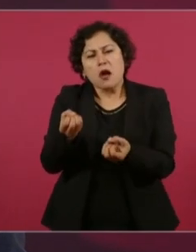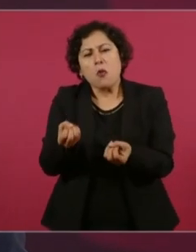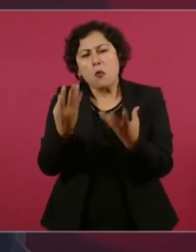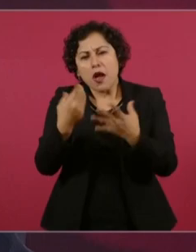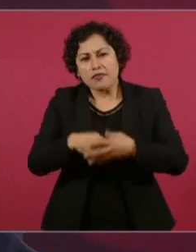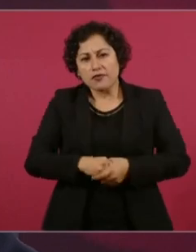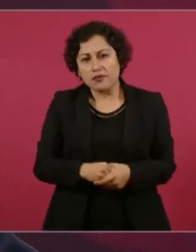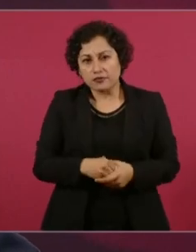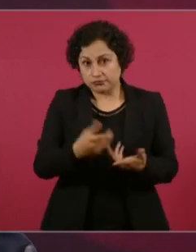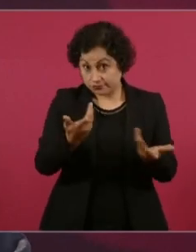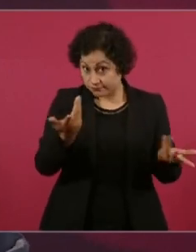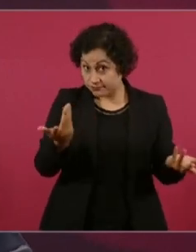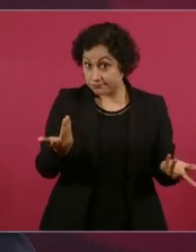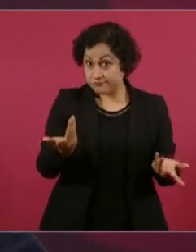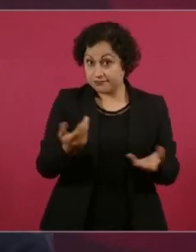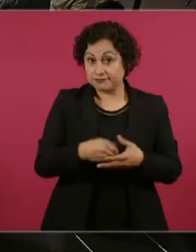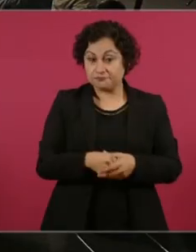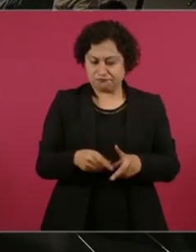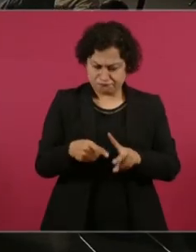Yo